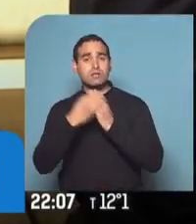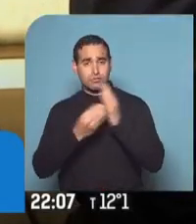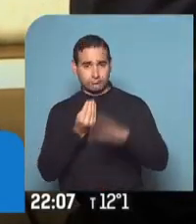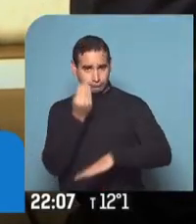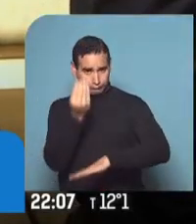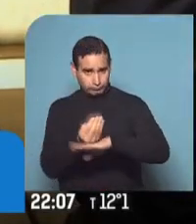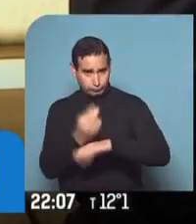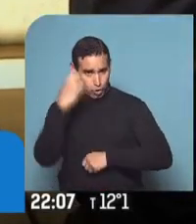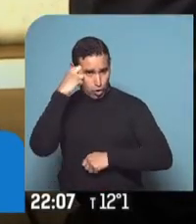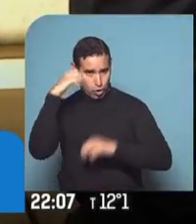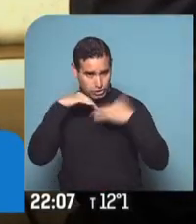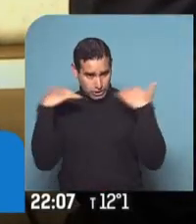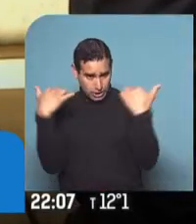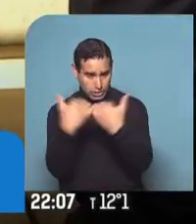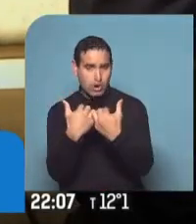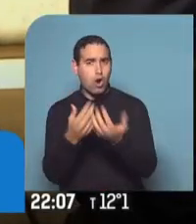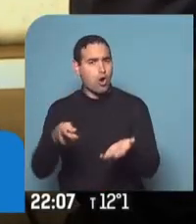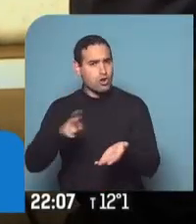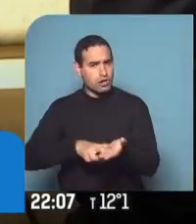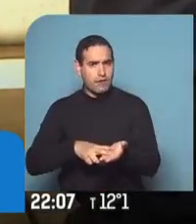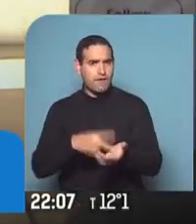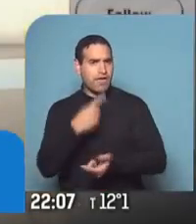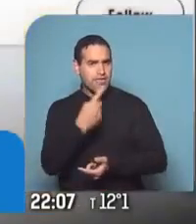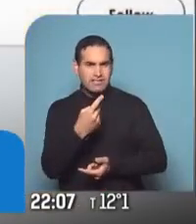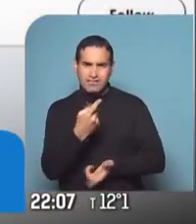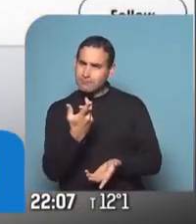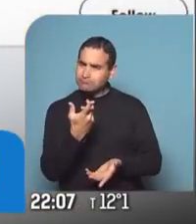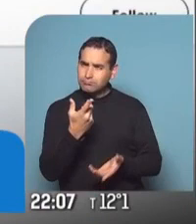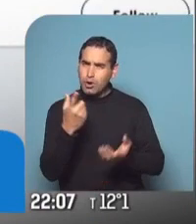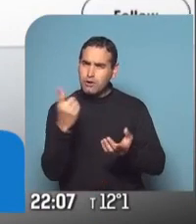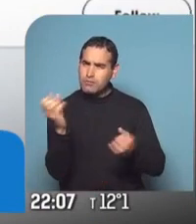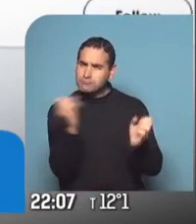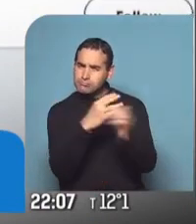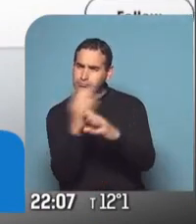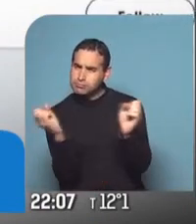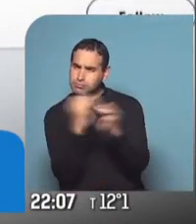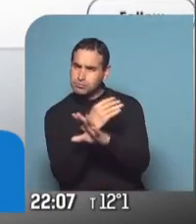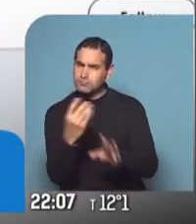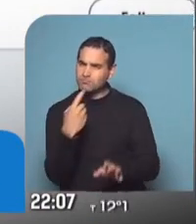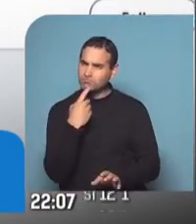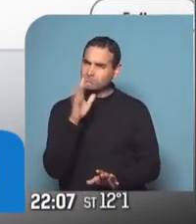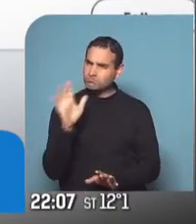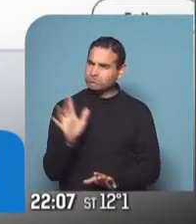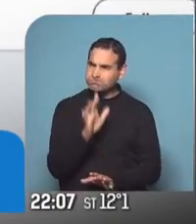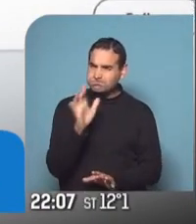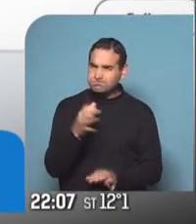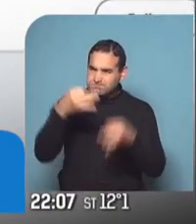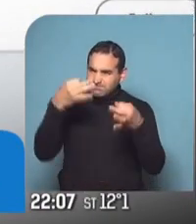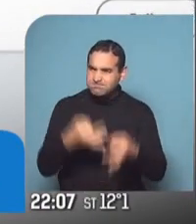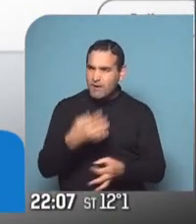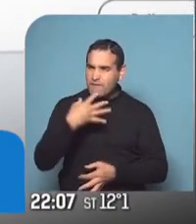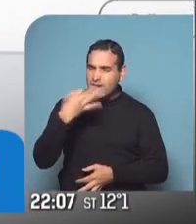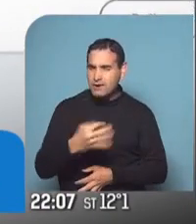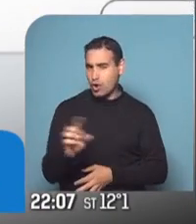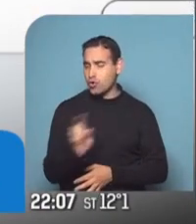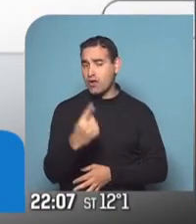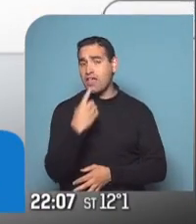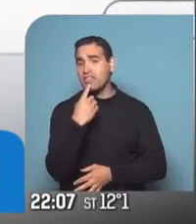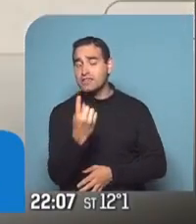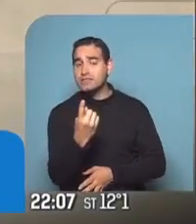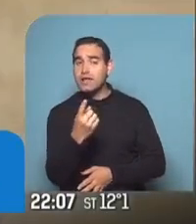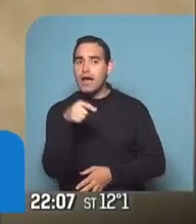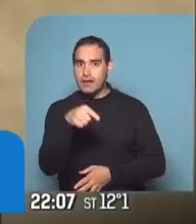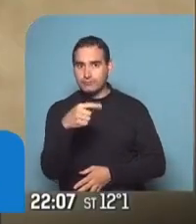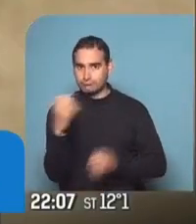el Congreso y volvió a cuestionar la autenticidad de las conversaciones de The Telegram, difundidas por el sitio The Intercept, en las que